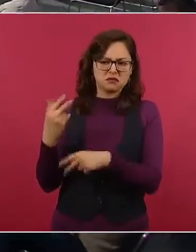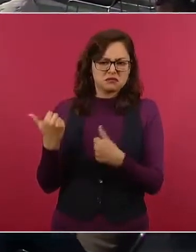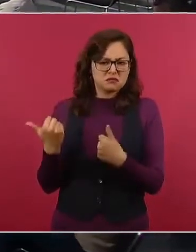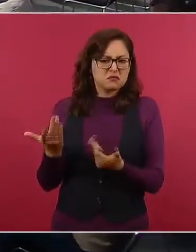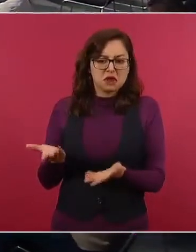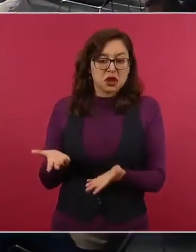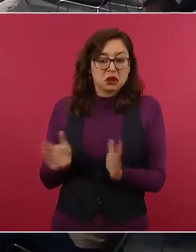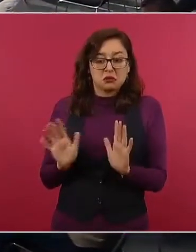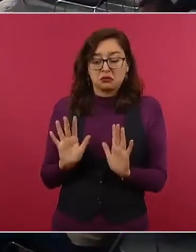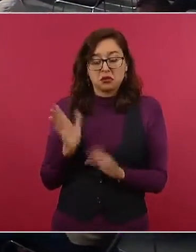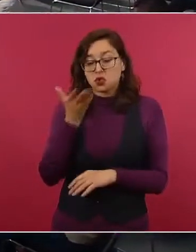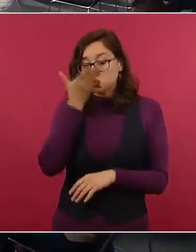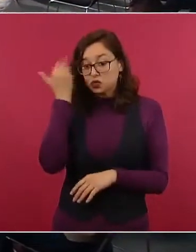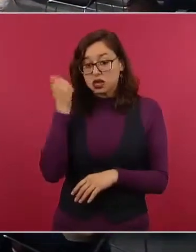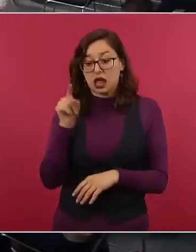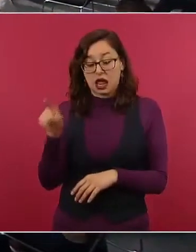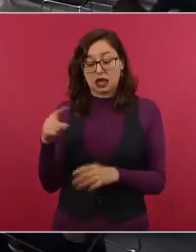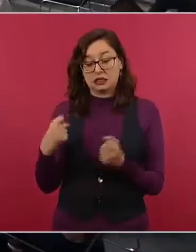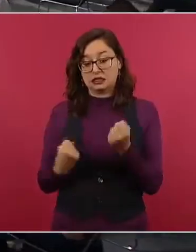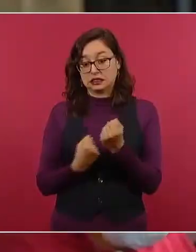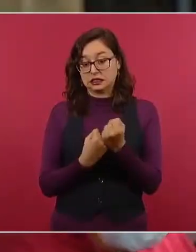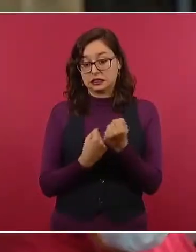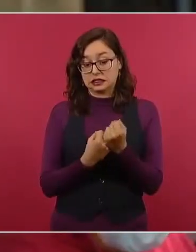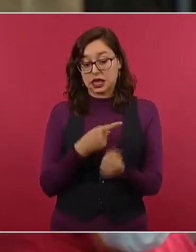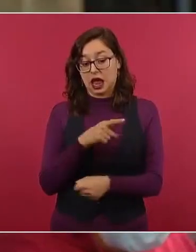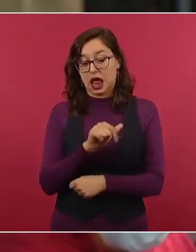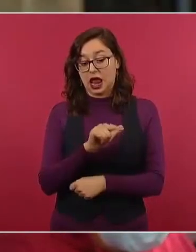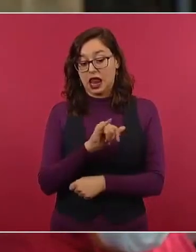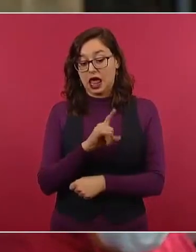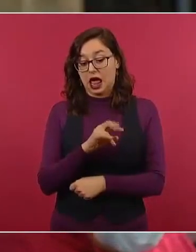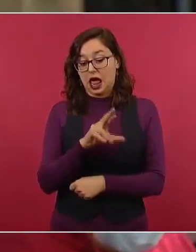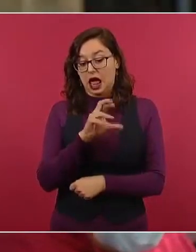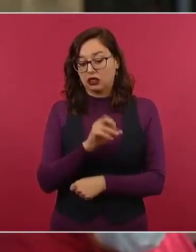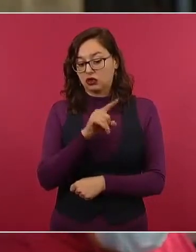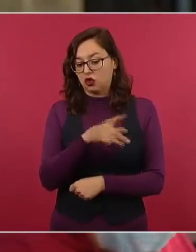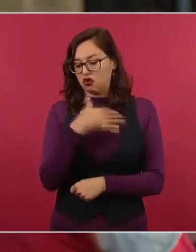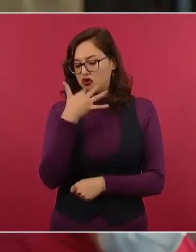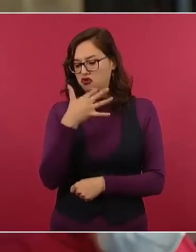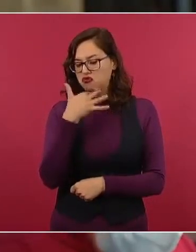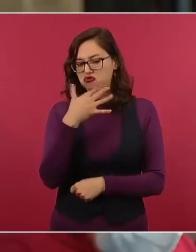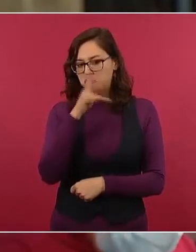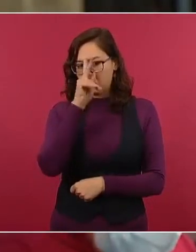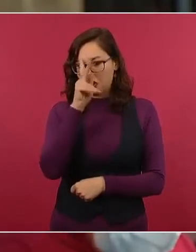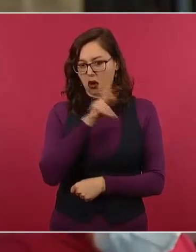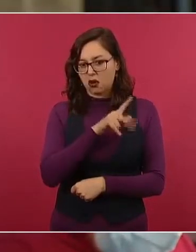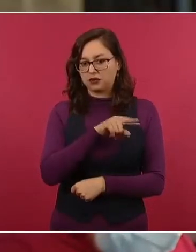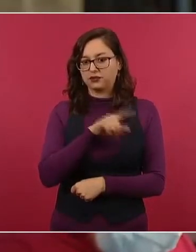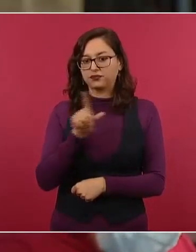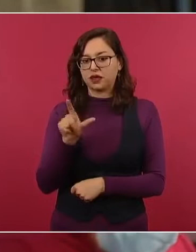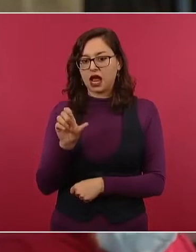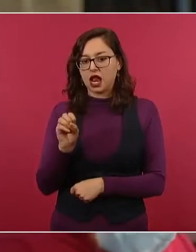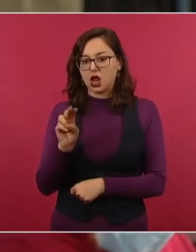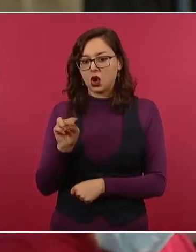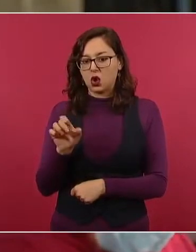a Alejandro Pulido, que es un corrupto y está acusado de muchas cosas. Leonel Noya es el que está